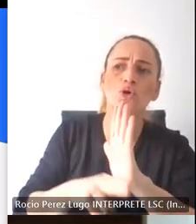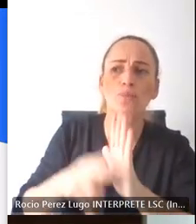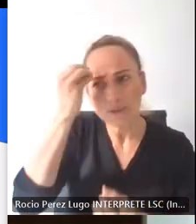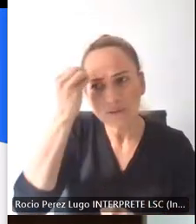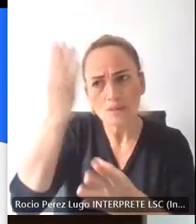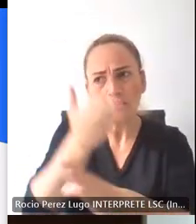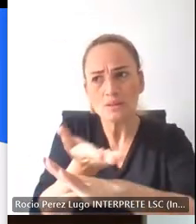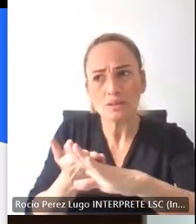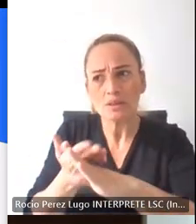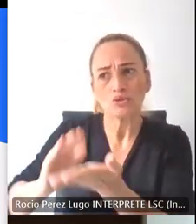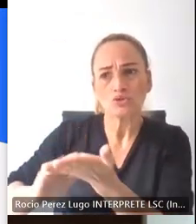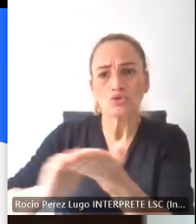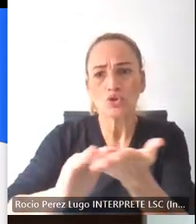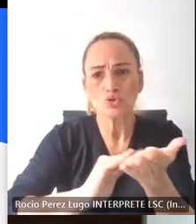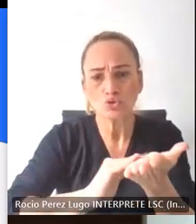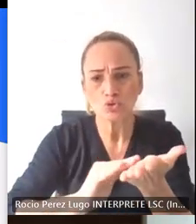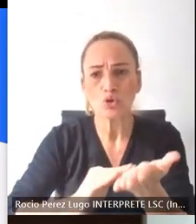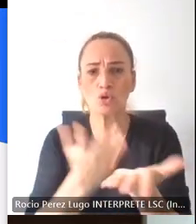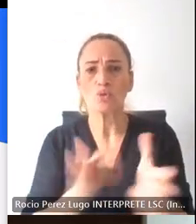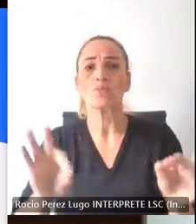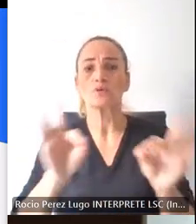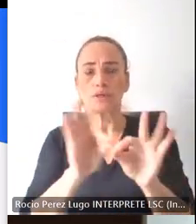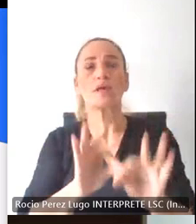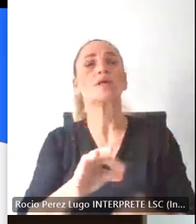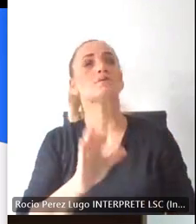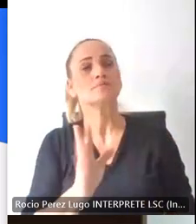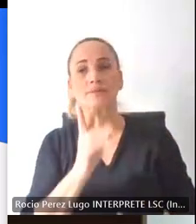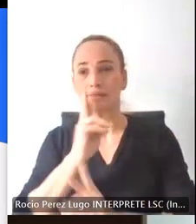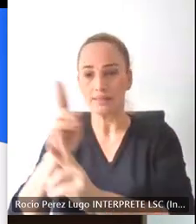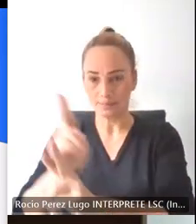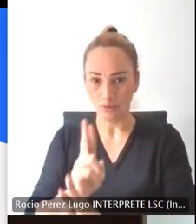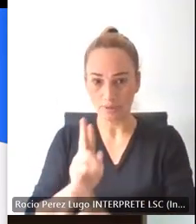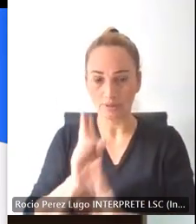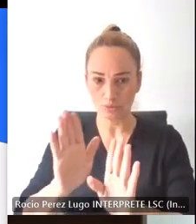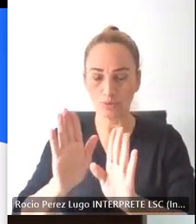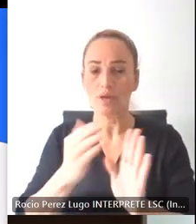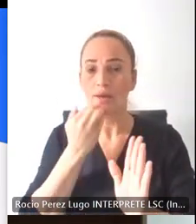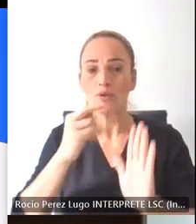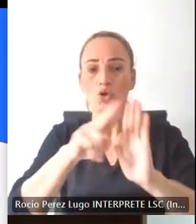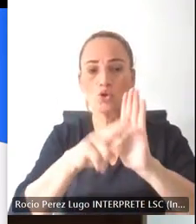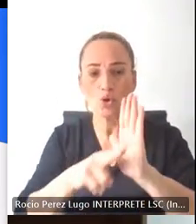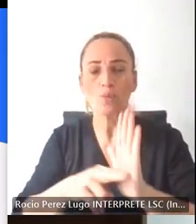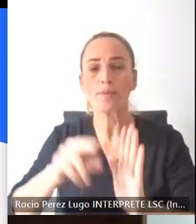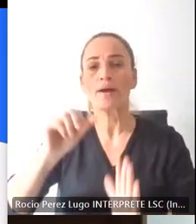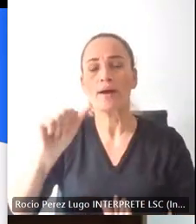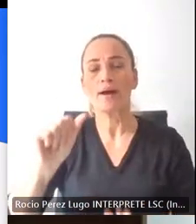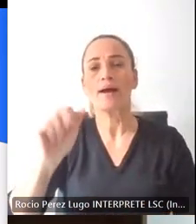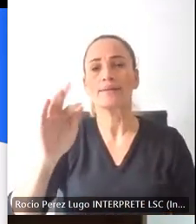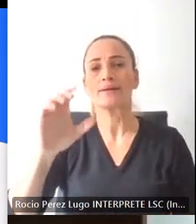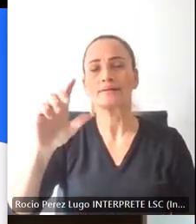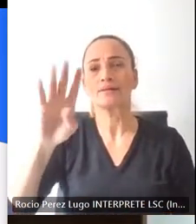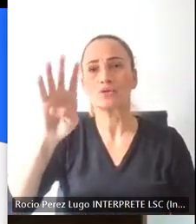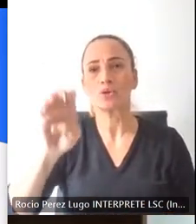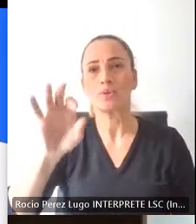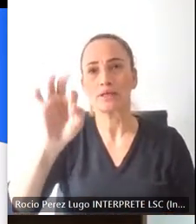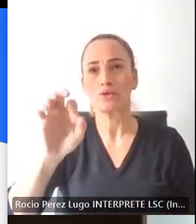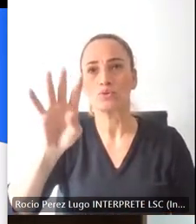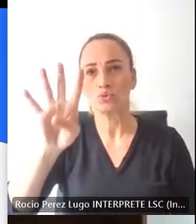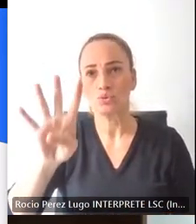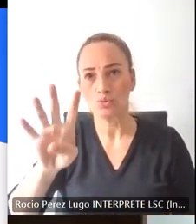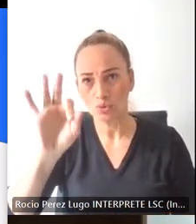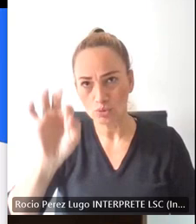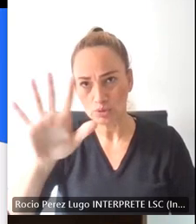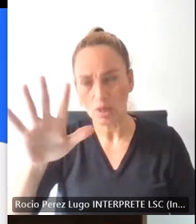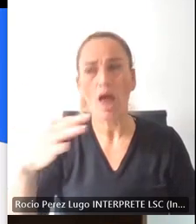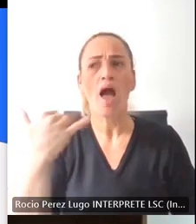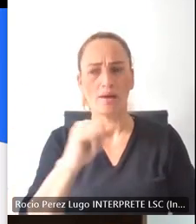rige el mantenimiento y que por lo menos la persona nos pueda decir, frente a la norma, la NTC 2885. Eso por lo menos nos muestra que la persona sabe